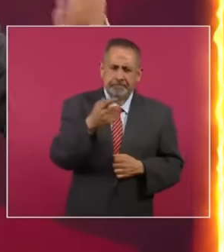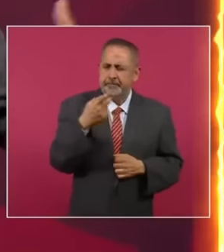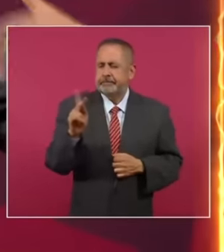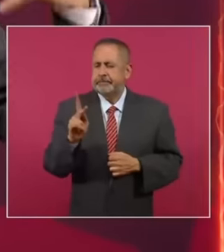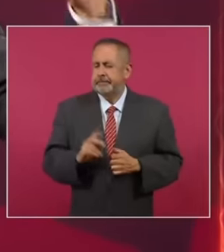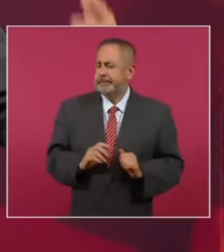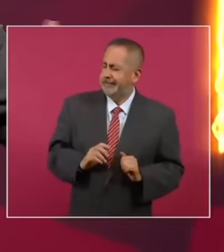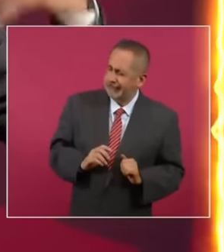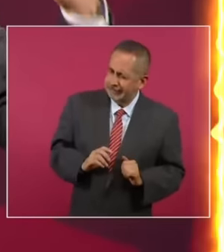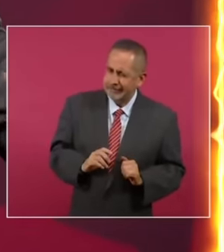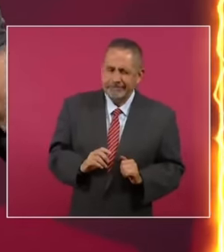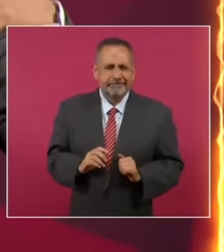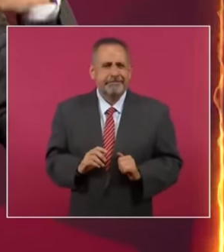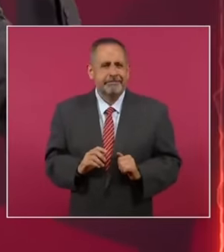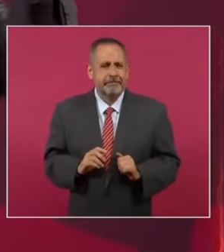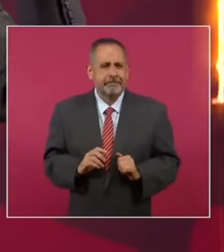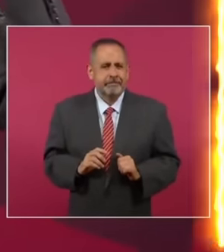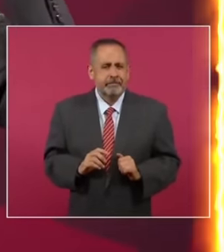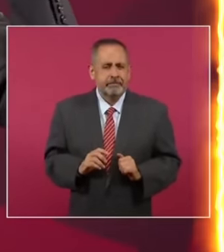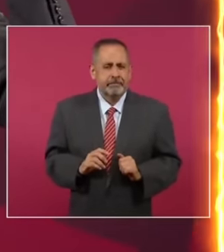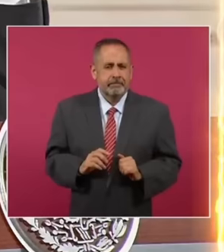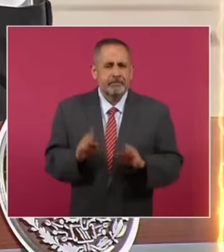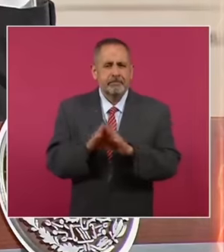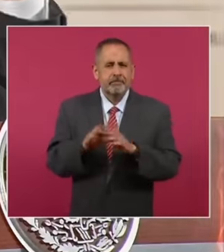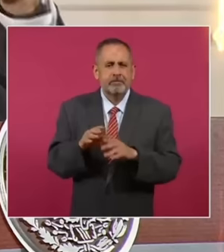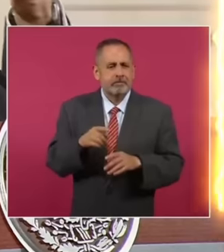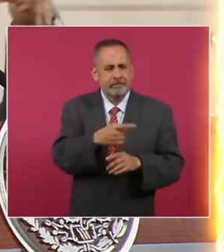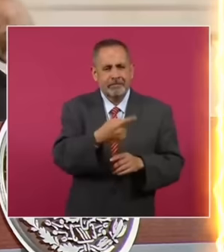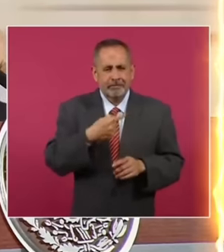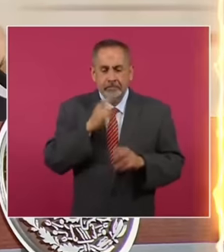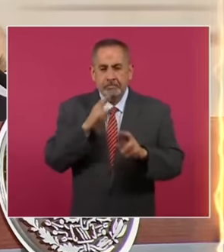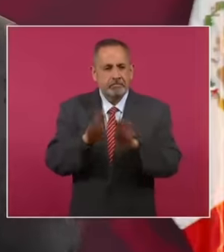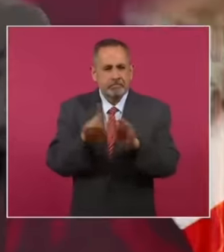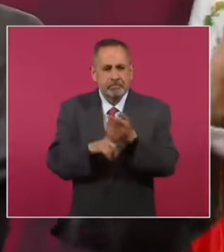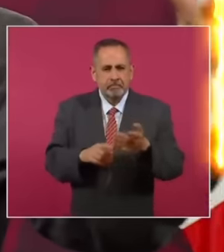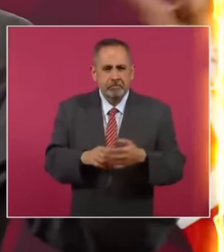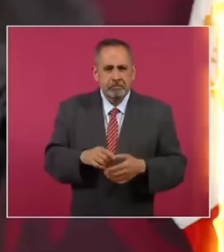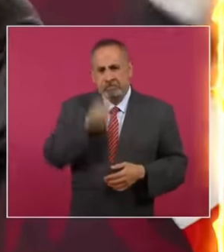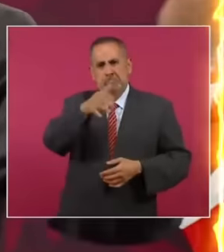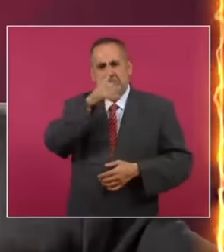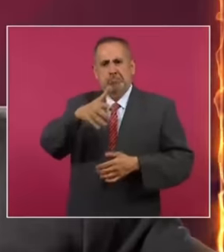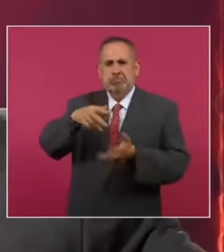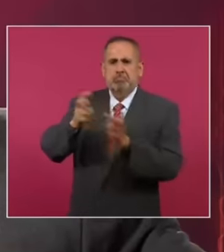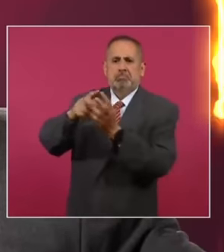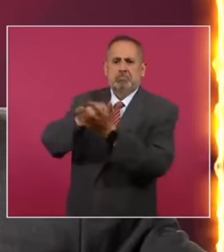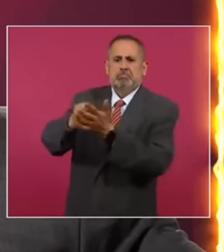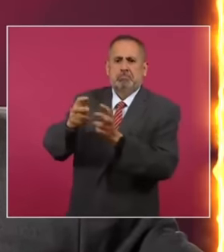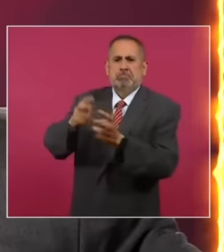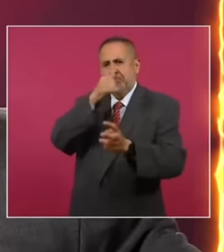pero ¿no ven cómo me respondieron ahorita ustedes? ¿Y Tamaulipas? ¿Y Tamaulipas?